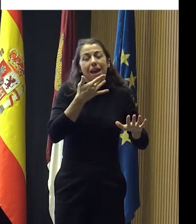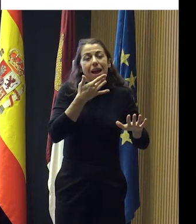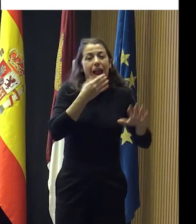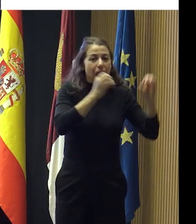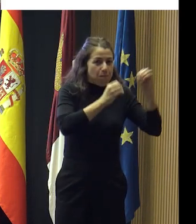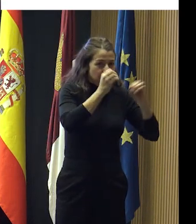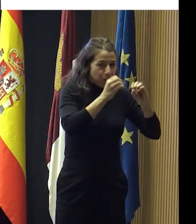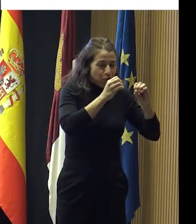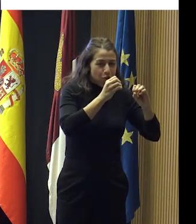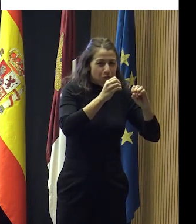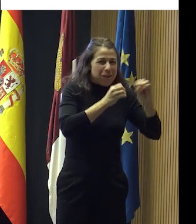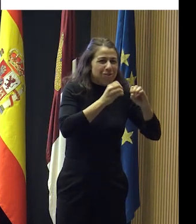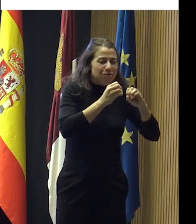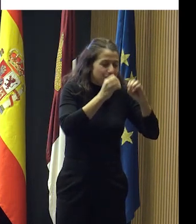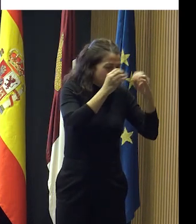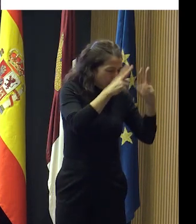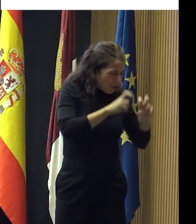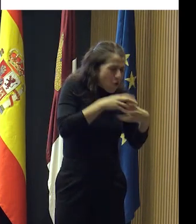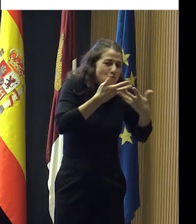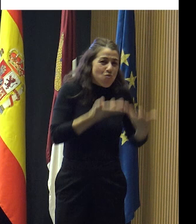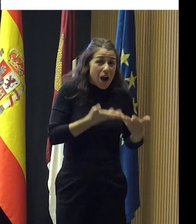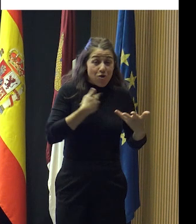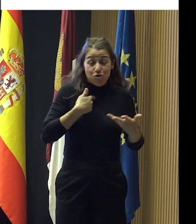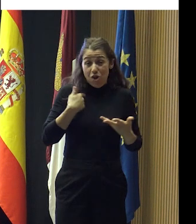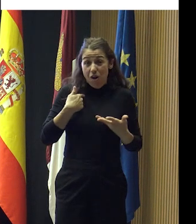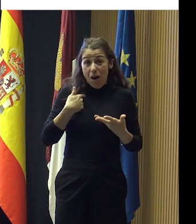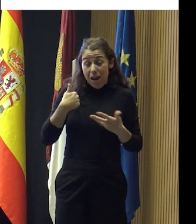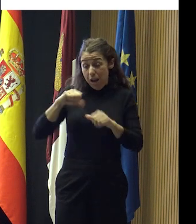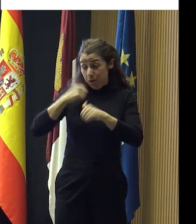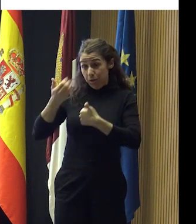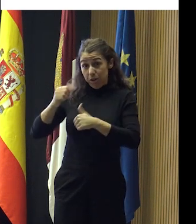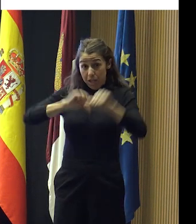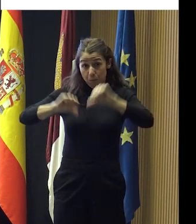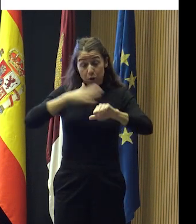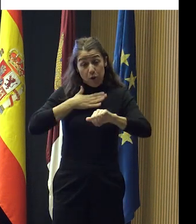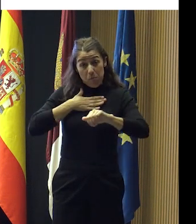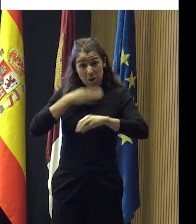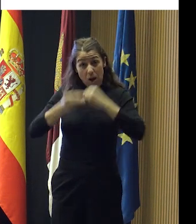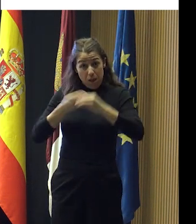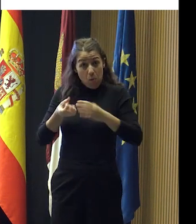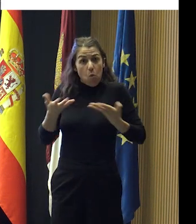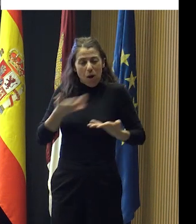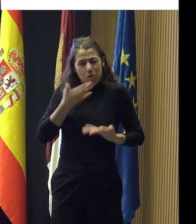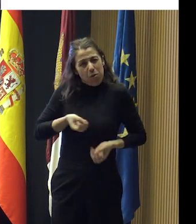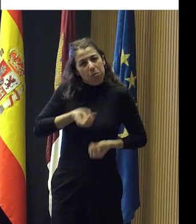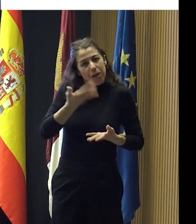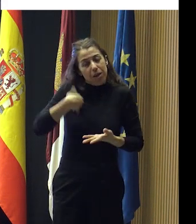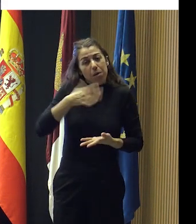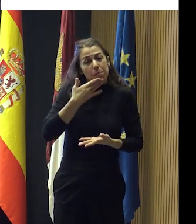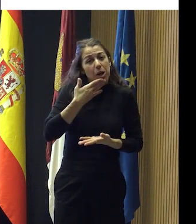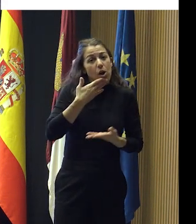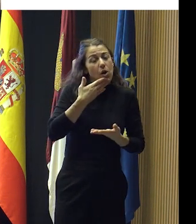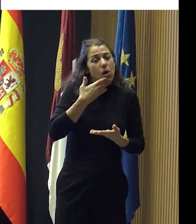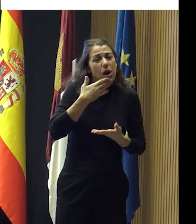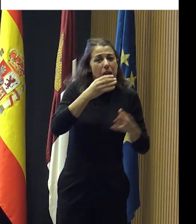investigación. ¿Pero qué investigación? Yo os he contado la investigación que hacemos en el laboratorio. Esa investigación es cierto